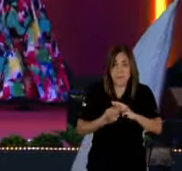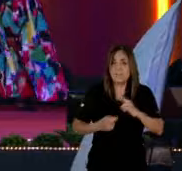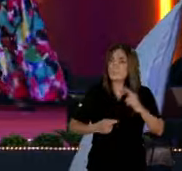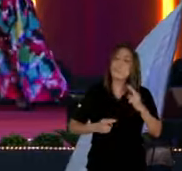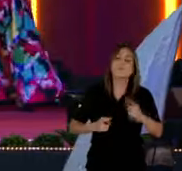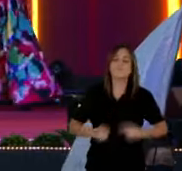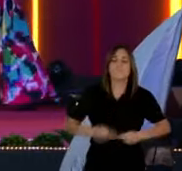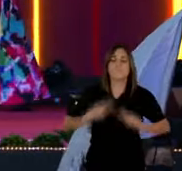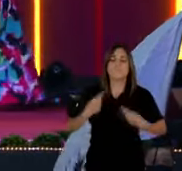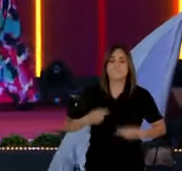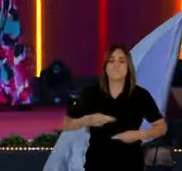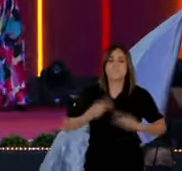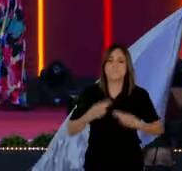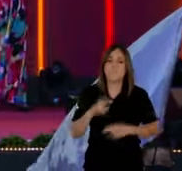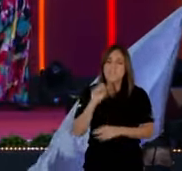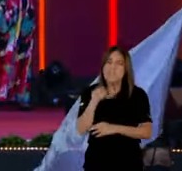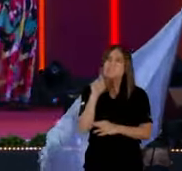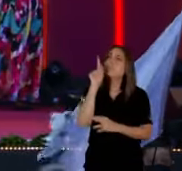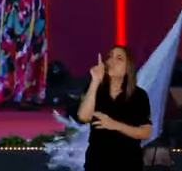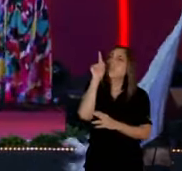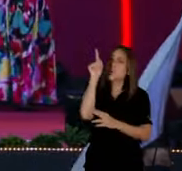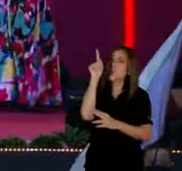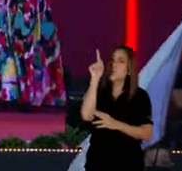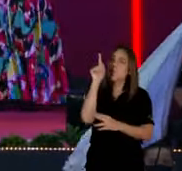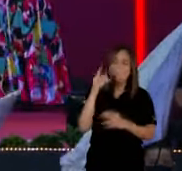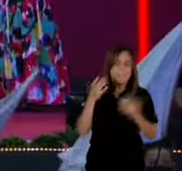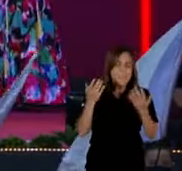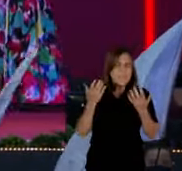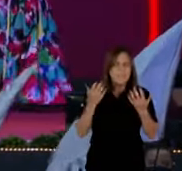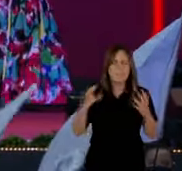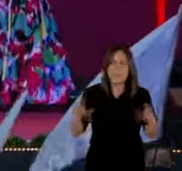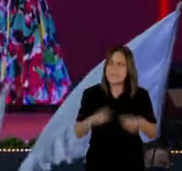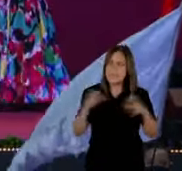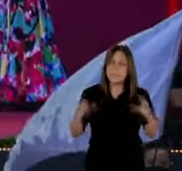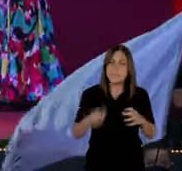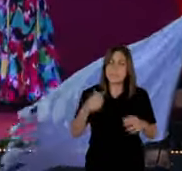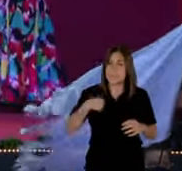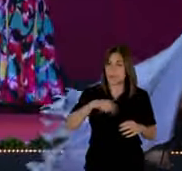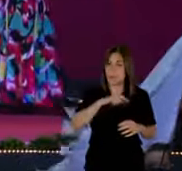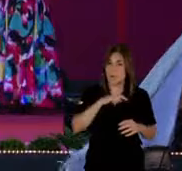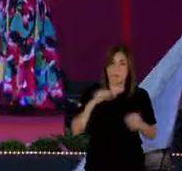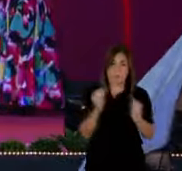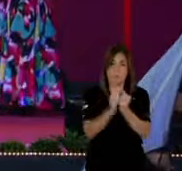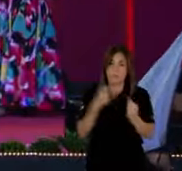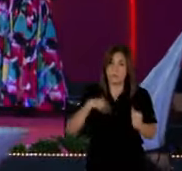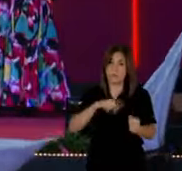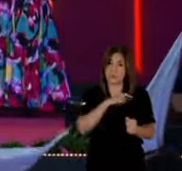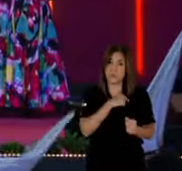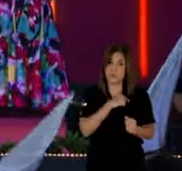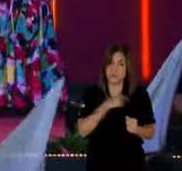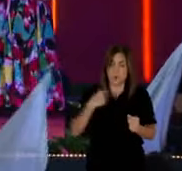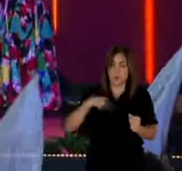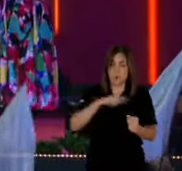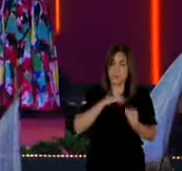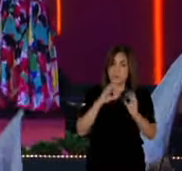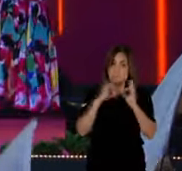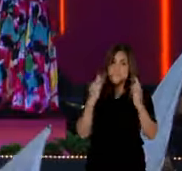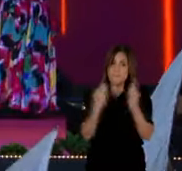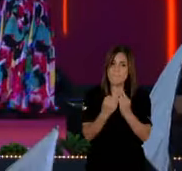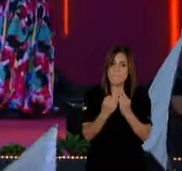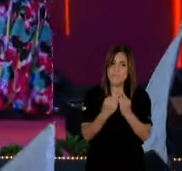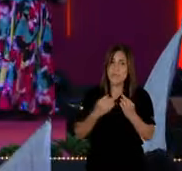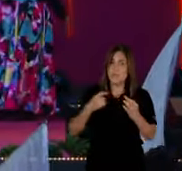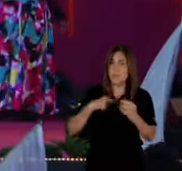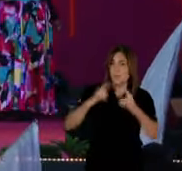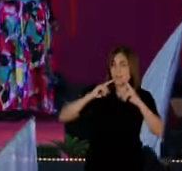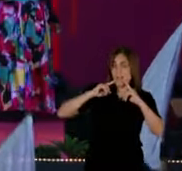con nuestra vida, si lo hiciste con nuestra familia, estamos declarando que ese milagro ahora mismo es transferido